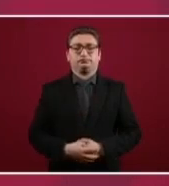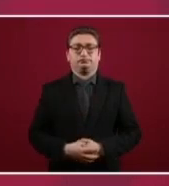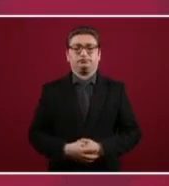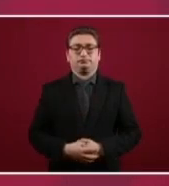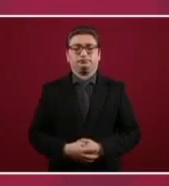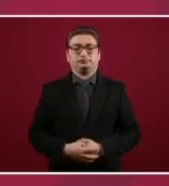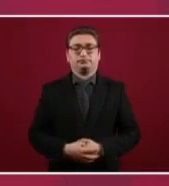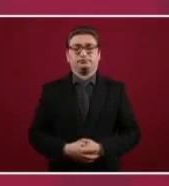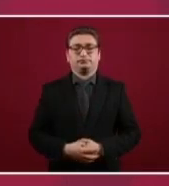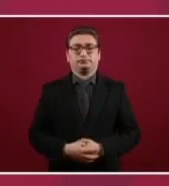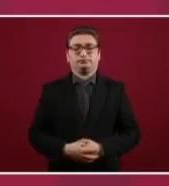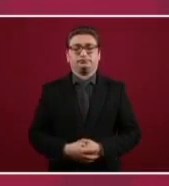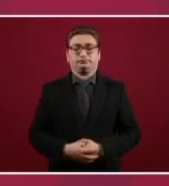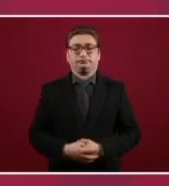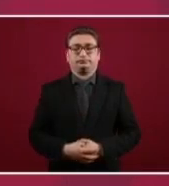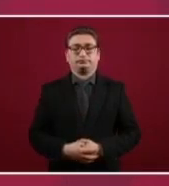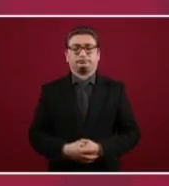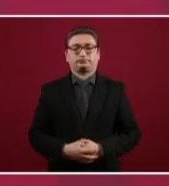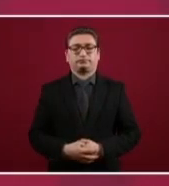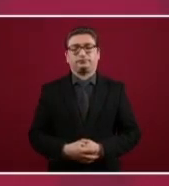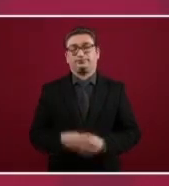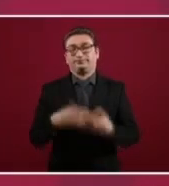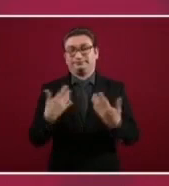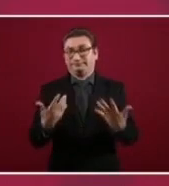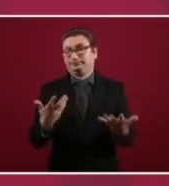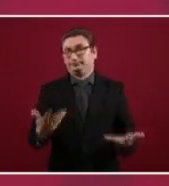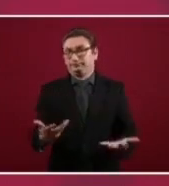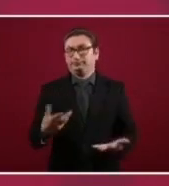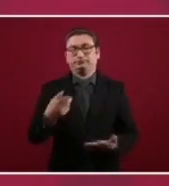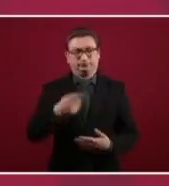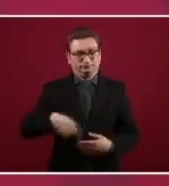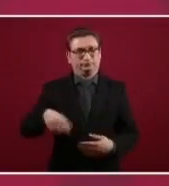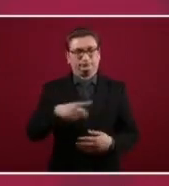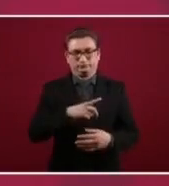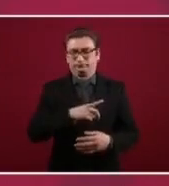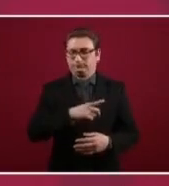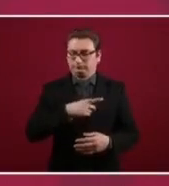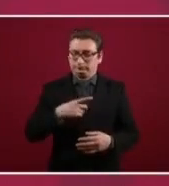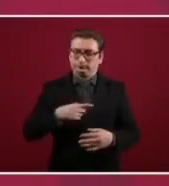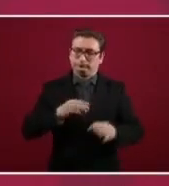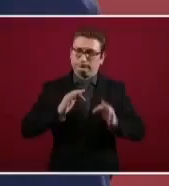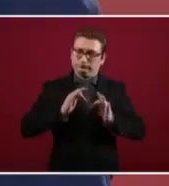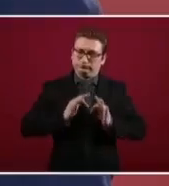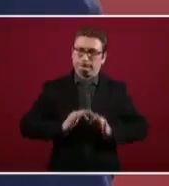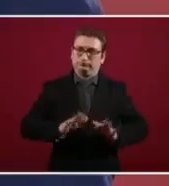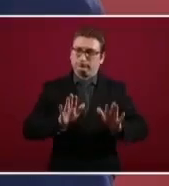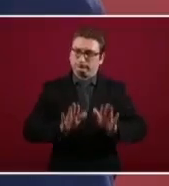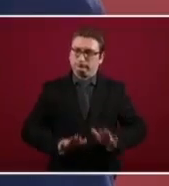entonces se tienen que tranquilizarse de nada